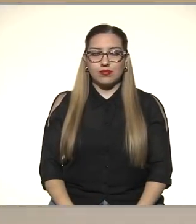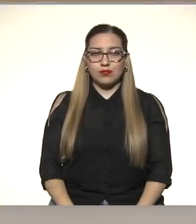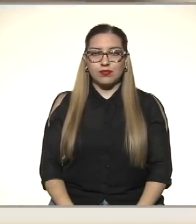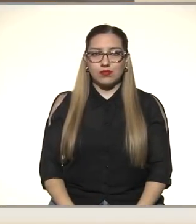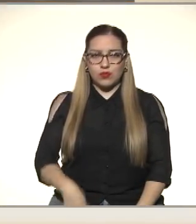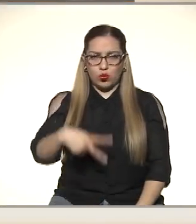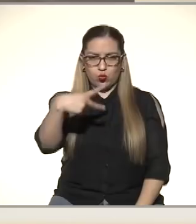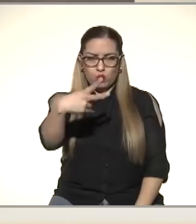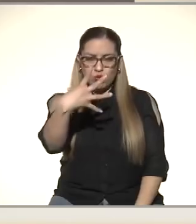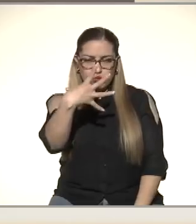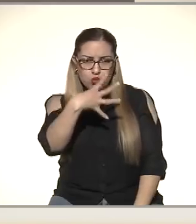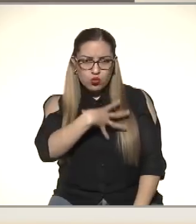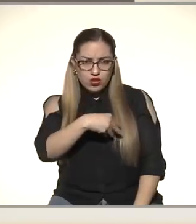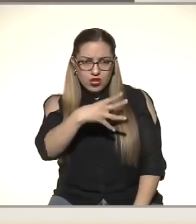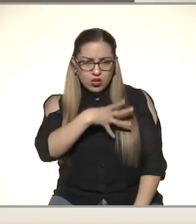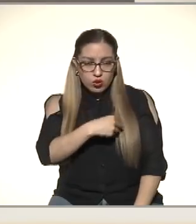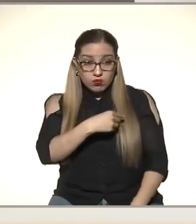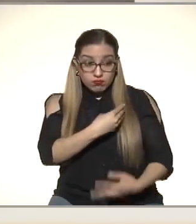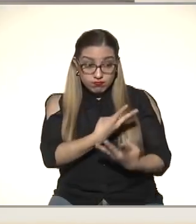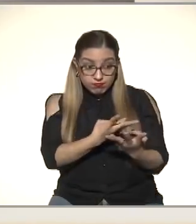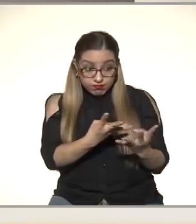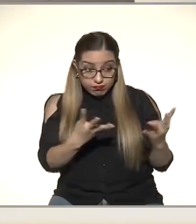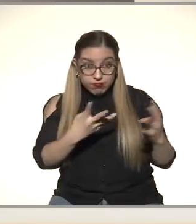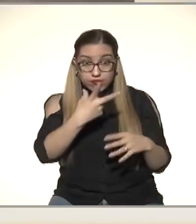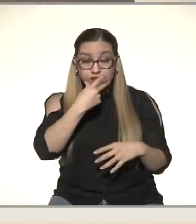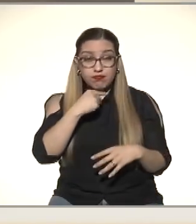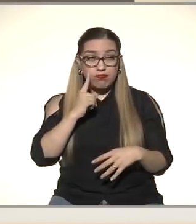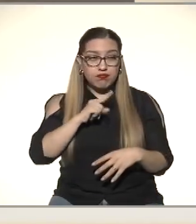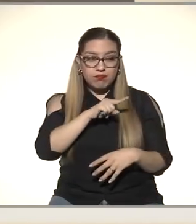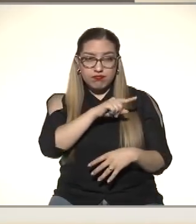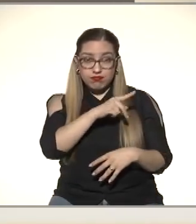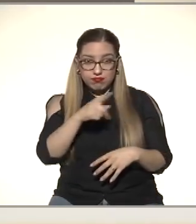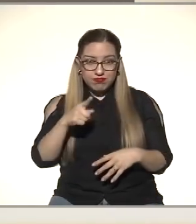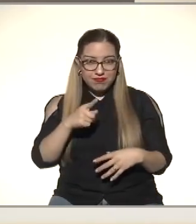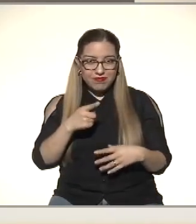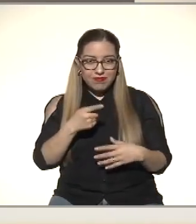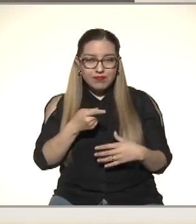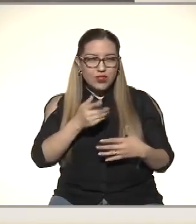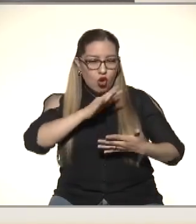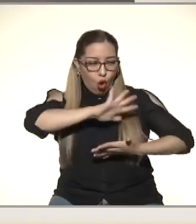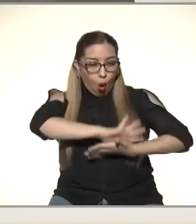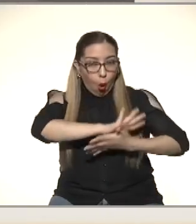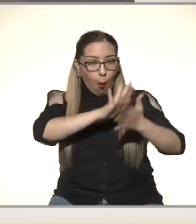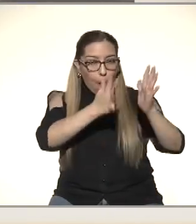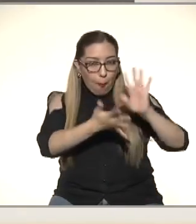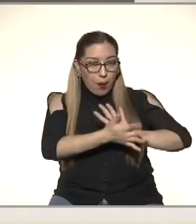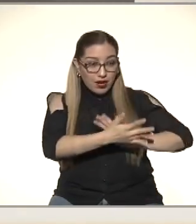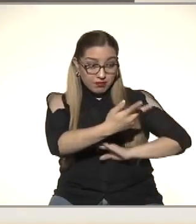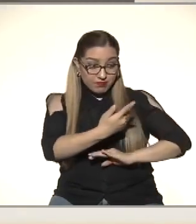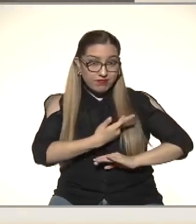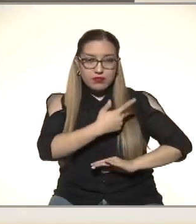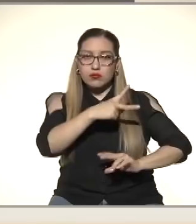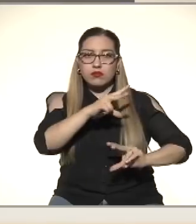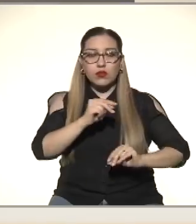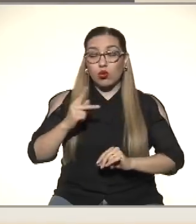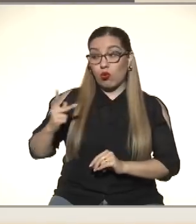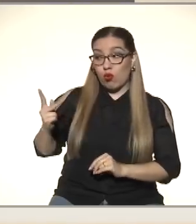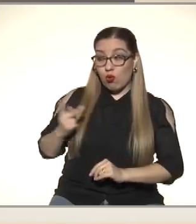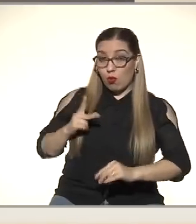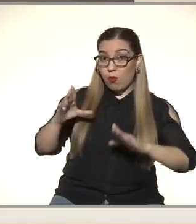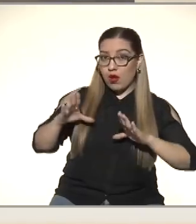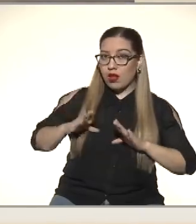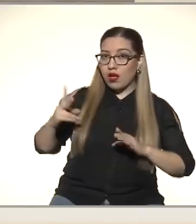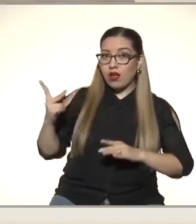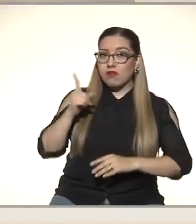Tus hijos o hijas no deben convertirse en tus confidentes. Lo que sucede entre tu pareja y tú debe quedarse